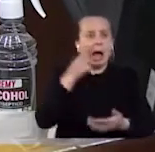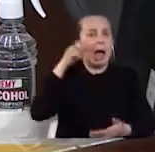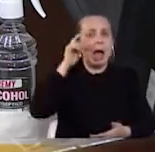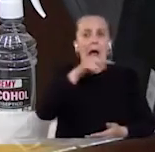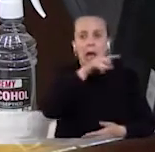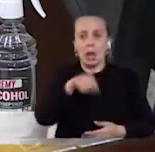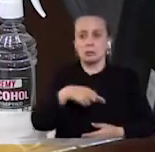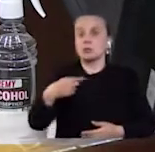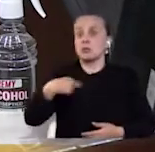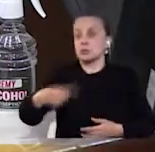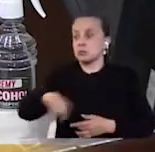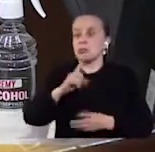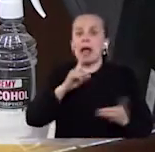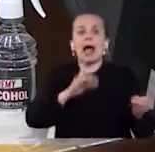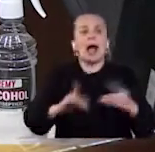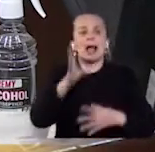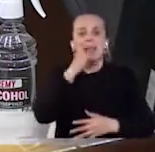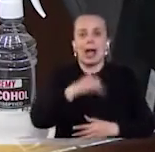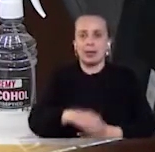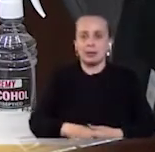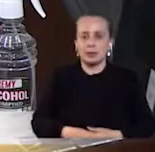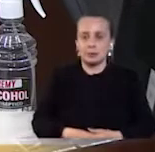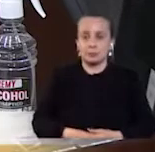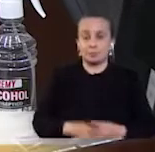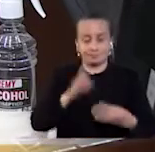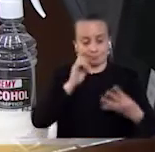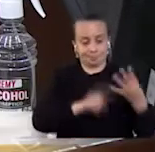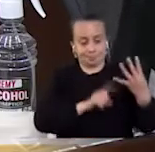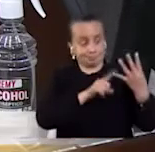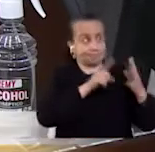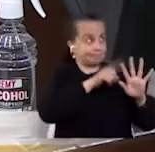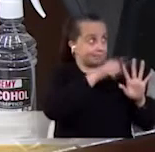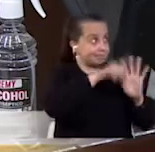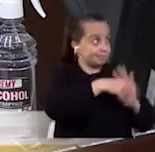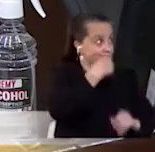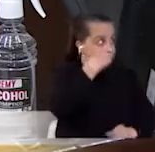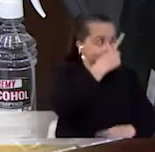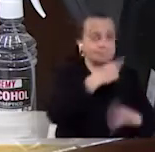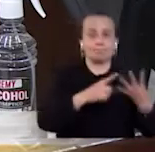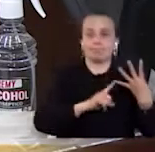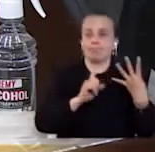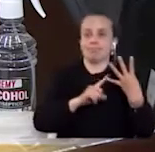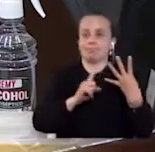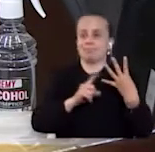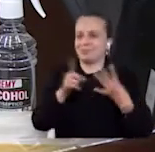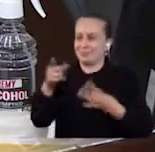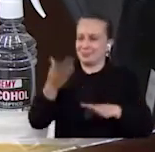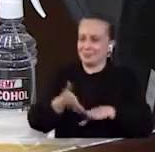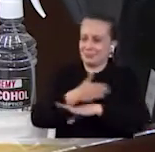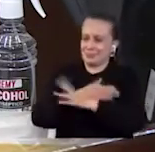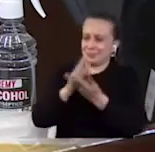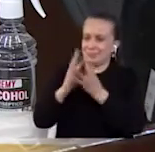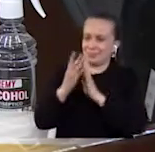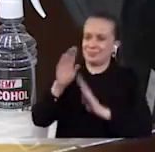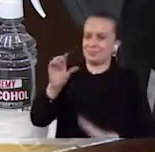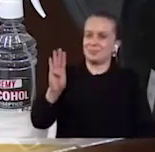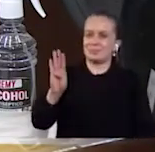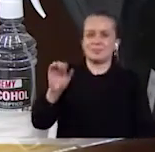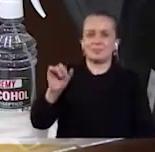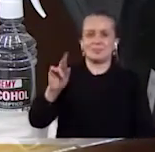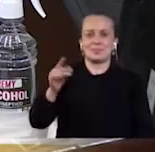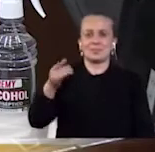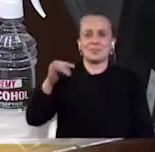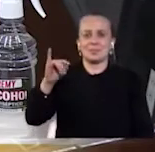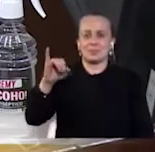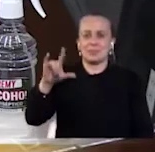hubiéramos ahorrado esta discusión. Y en la cuarta, presidente, el senador Barguil